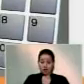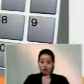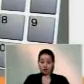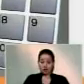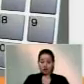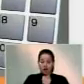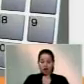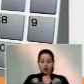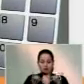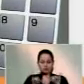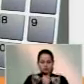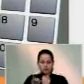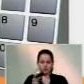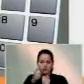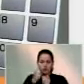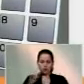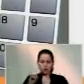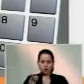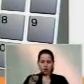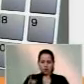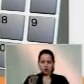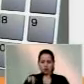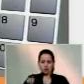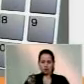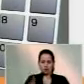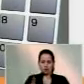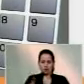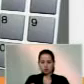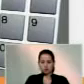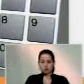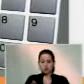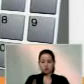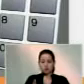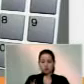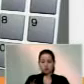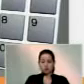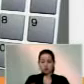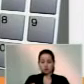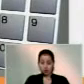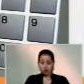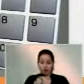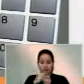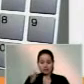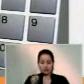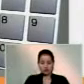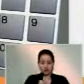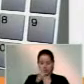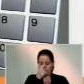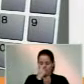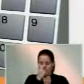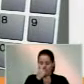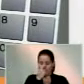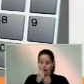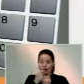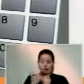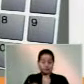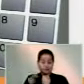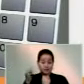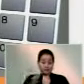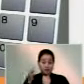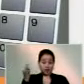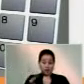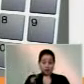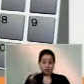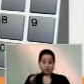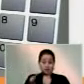de Estados Americanos, José Miguel Insulza. Sonia. Sí, dime. Mira, en realidad tú